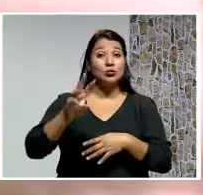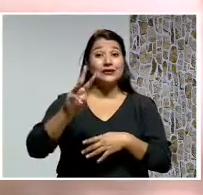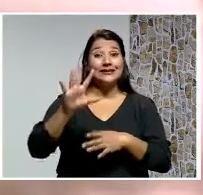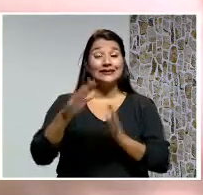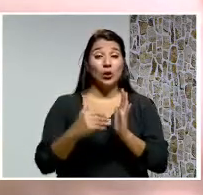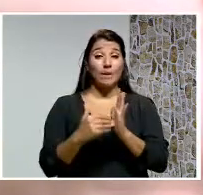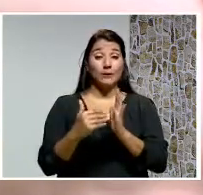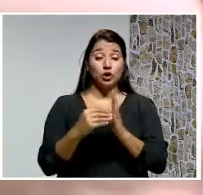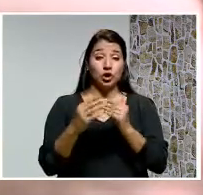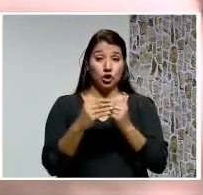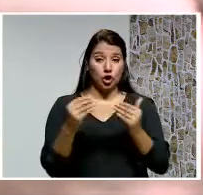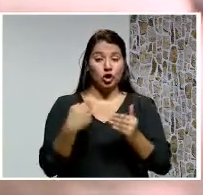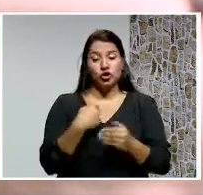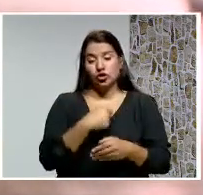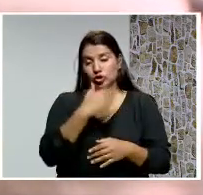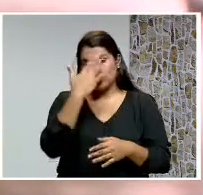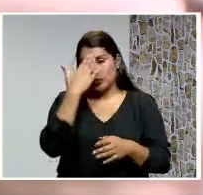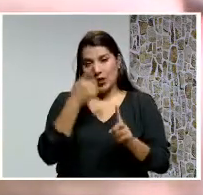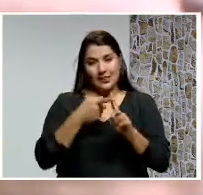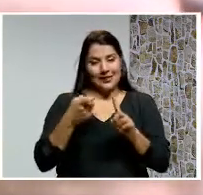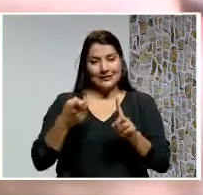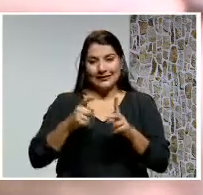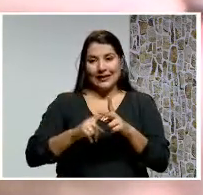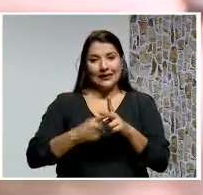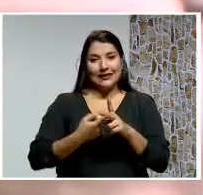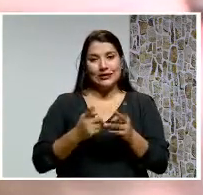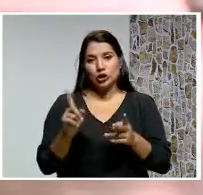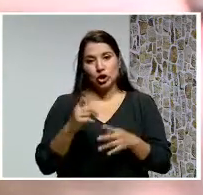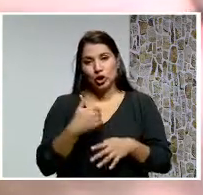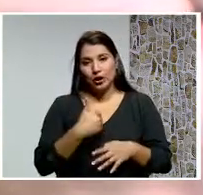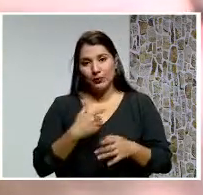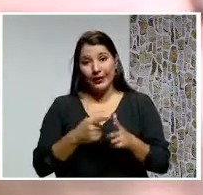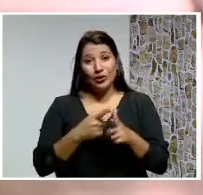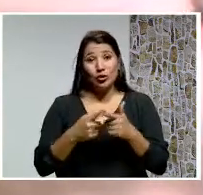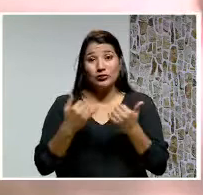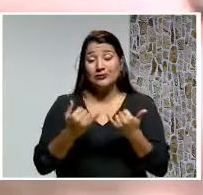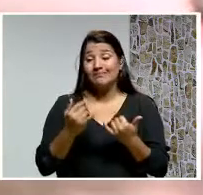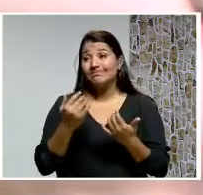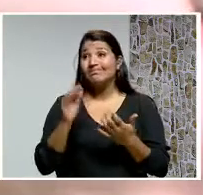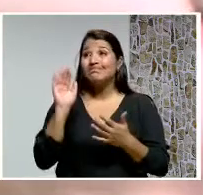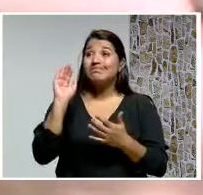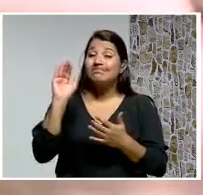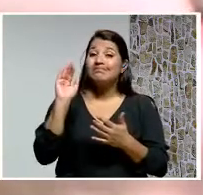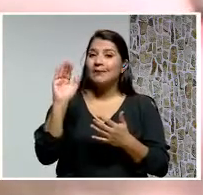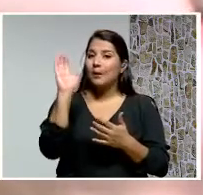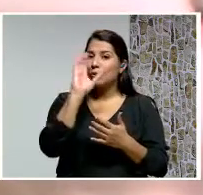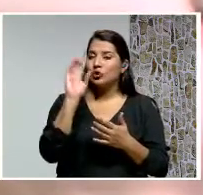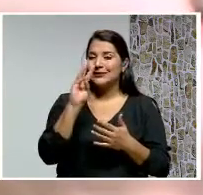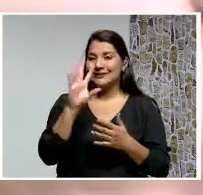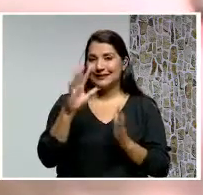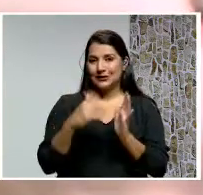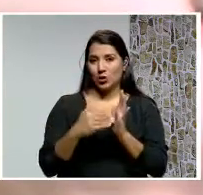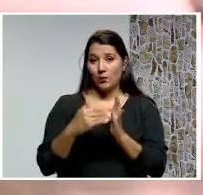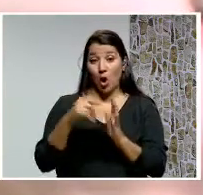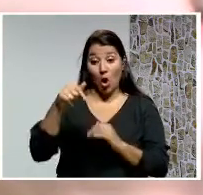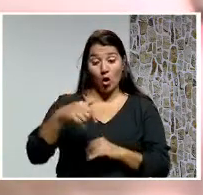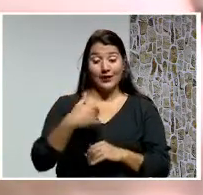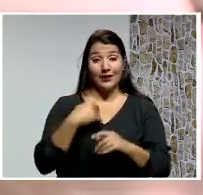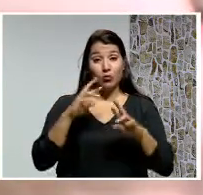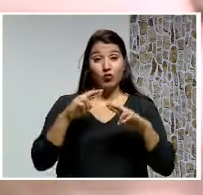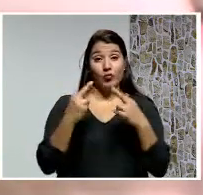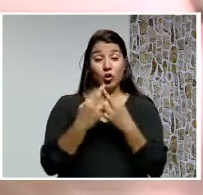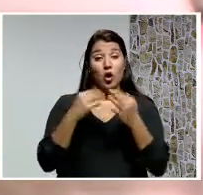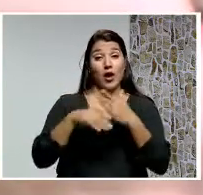llamado intensamente la atención para la búsqueda de estos 65 millones. Hoy justamente la reunión que tenemos acá en la ERD es